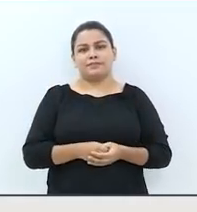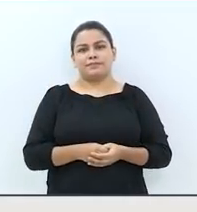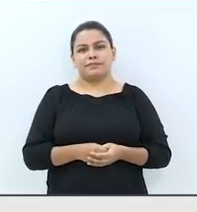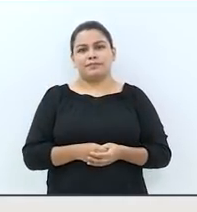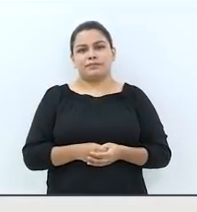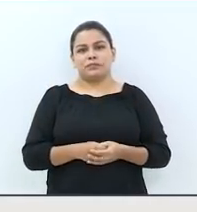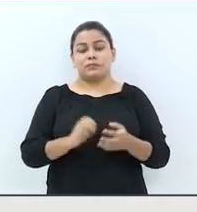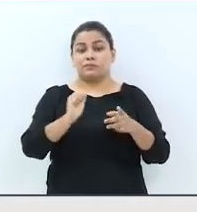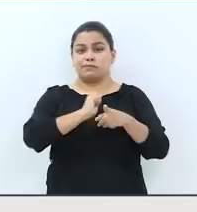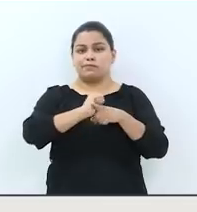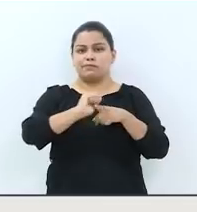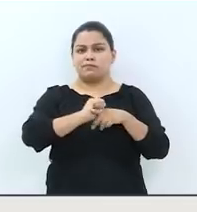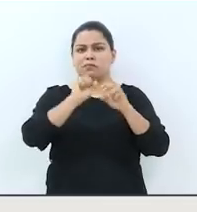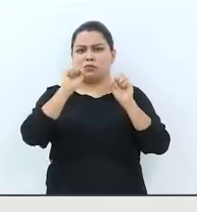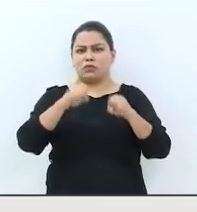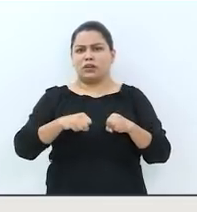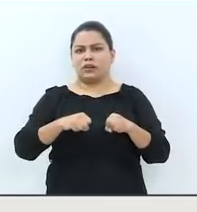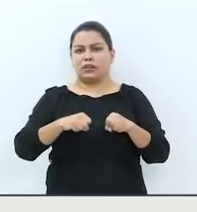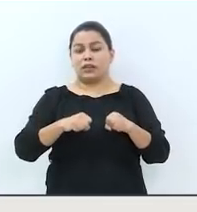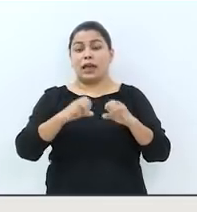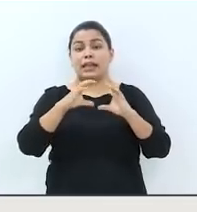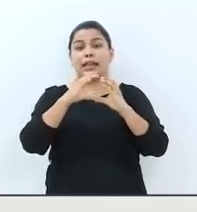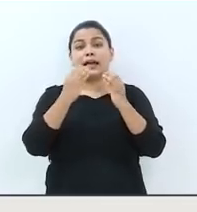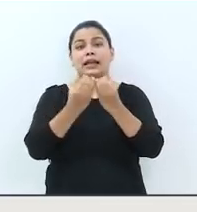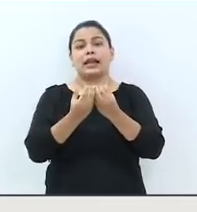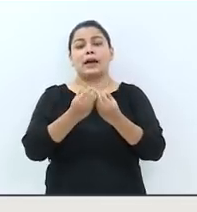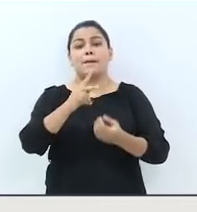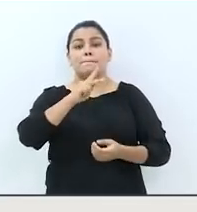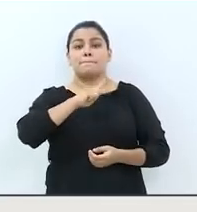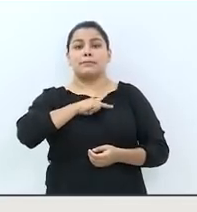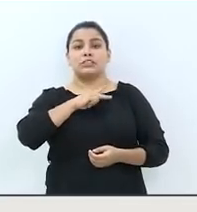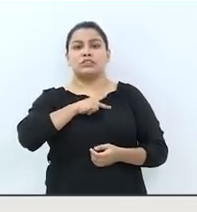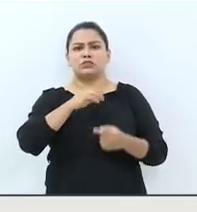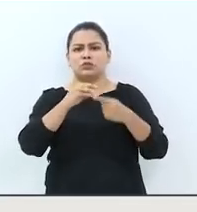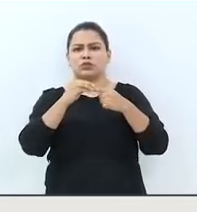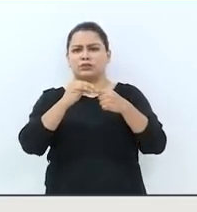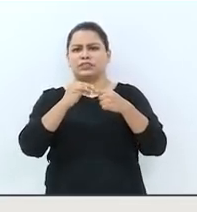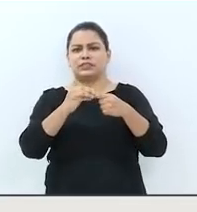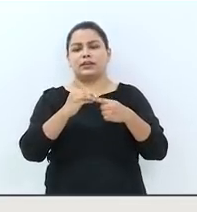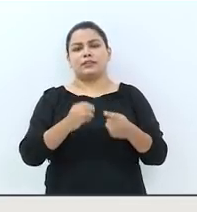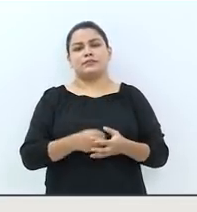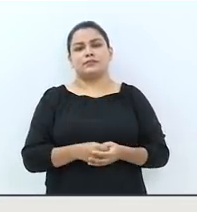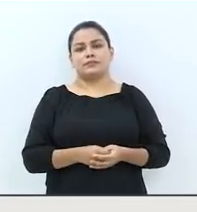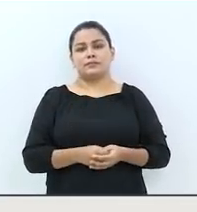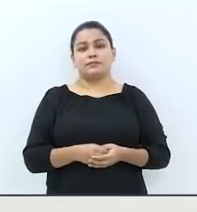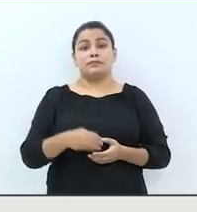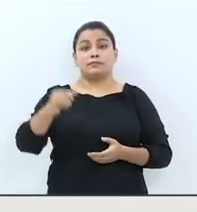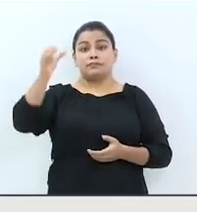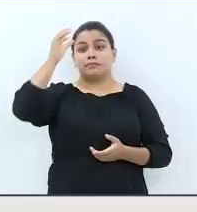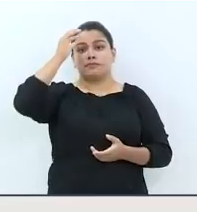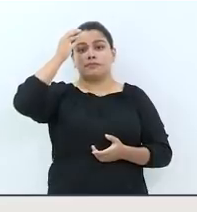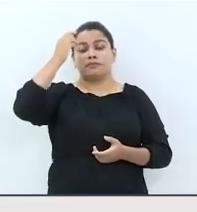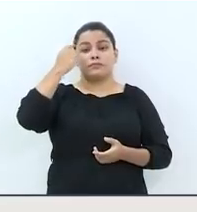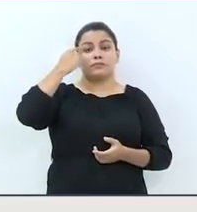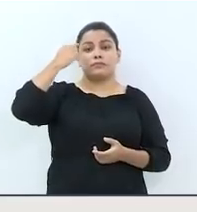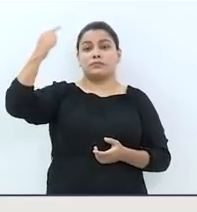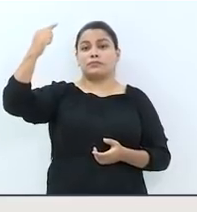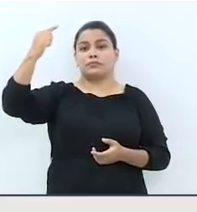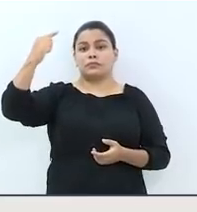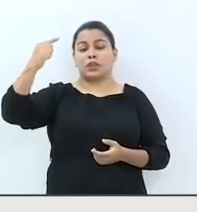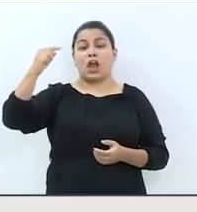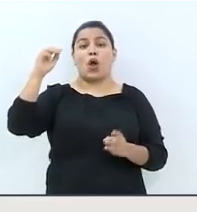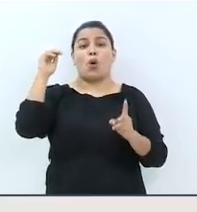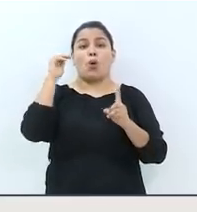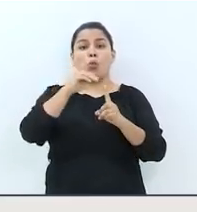ejemplos prácticos en la sesión personalizada, y es el concepto o idea de